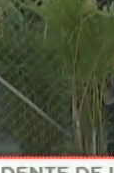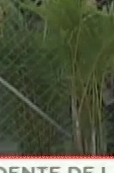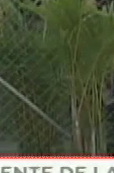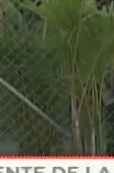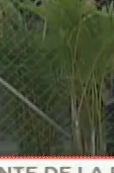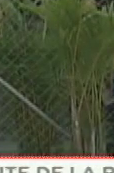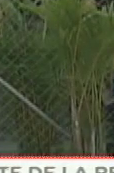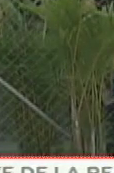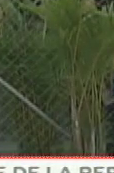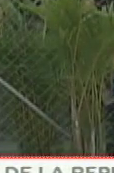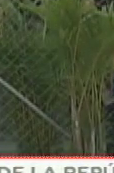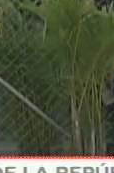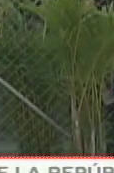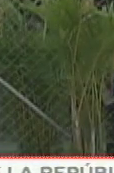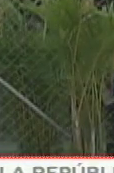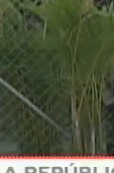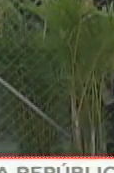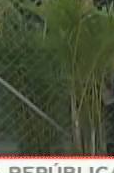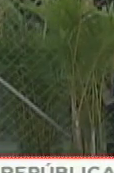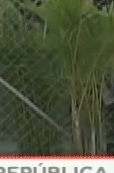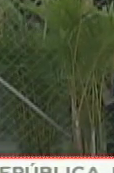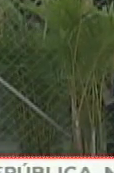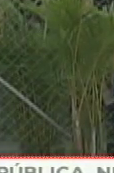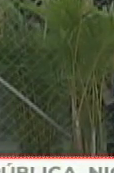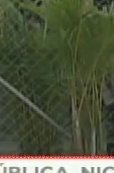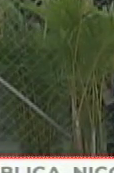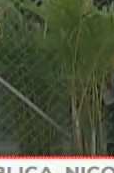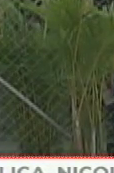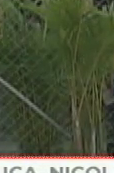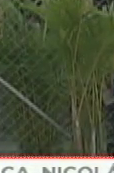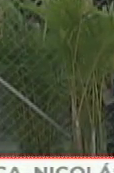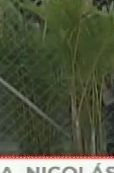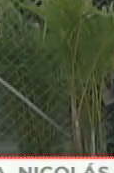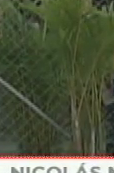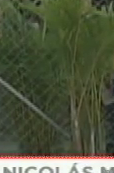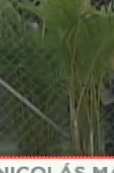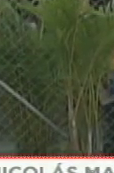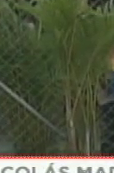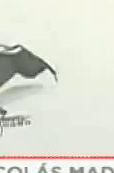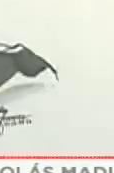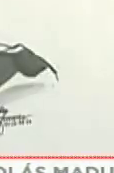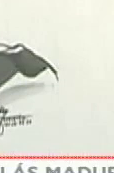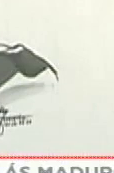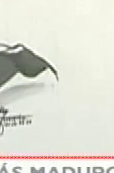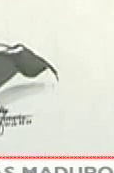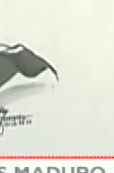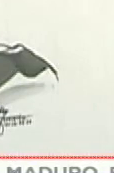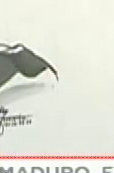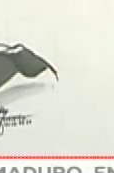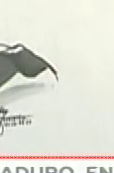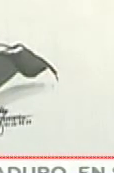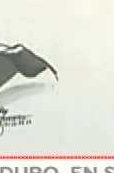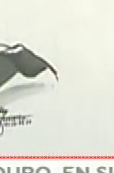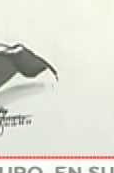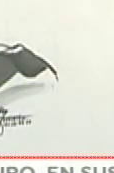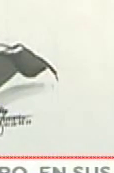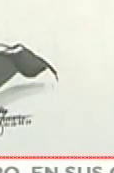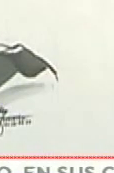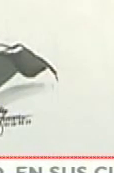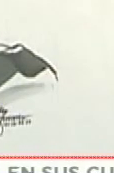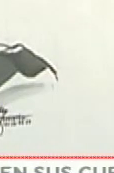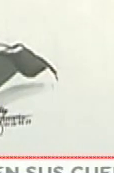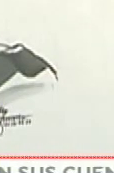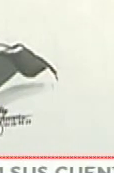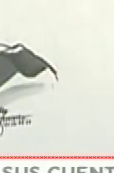60 años del Instituto INCE, nosotros estamos con el INCE en este año, con los 60 años. Una de las celebraciones